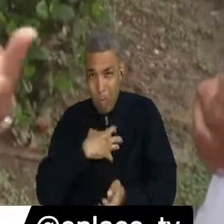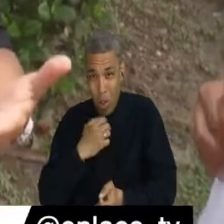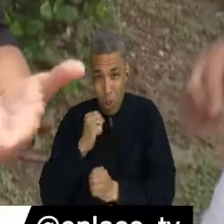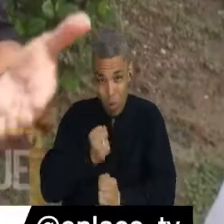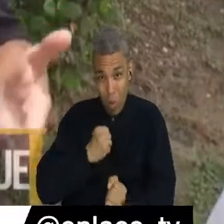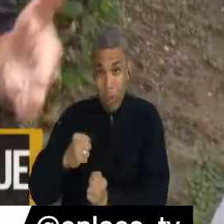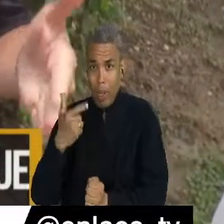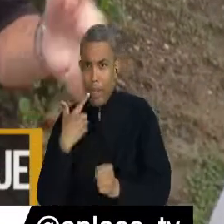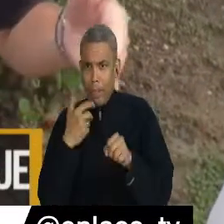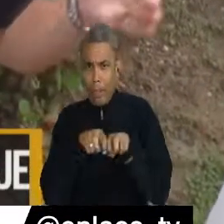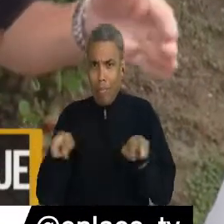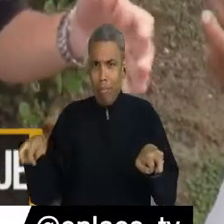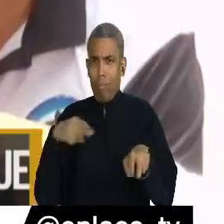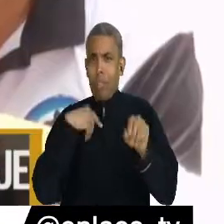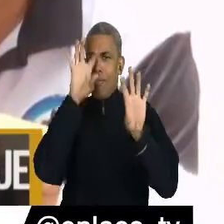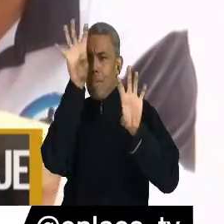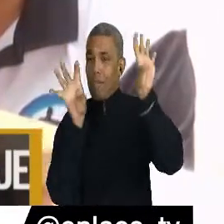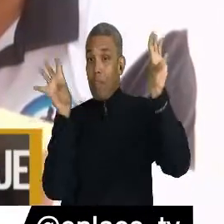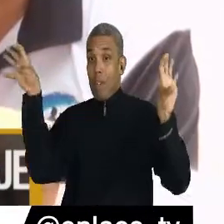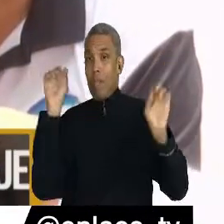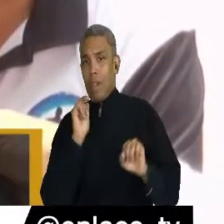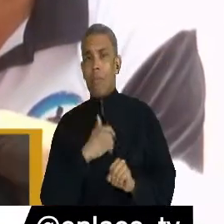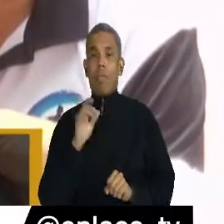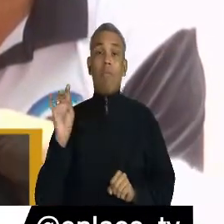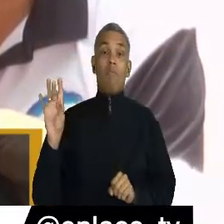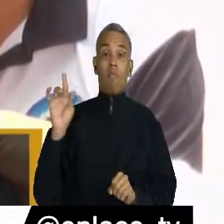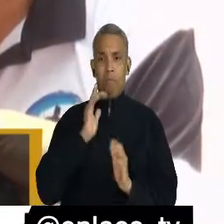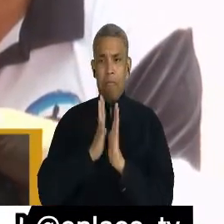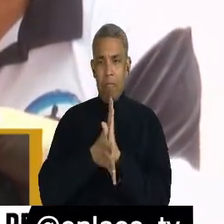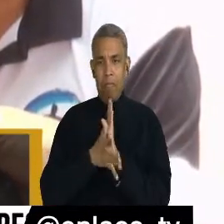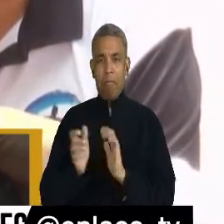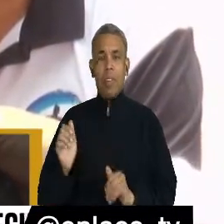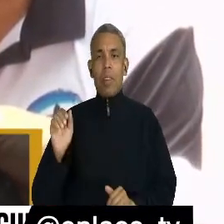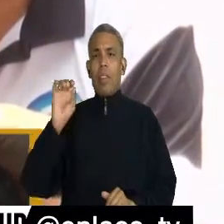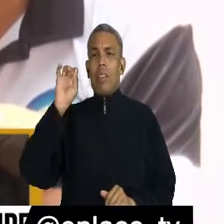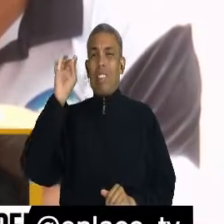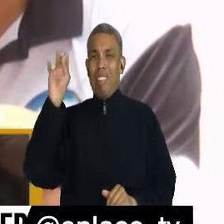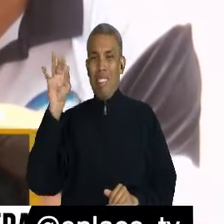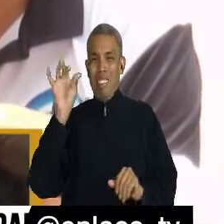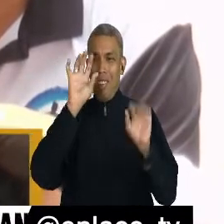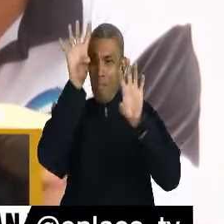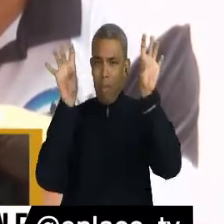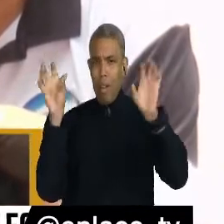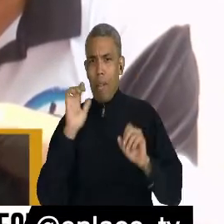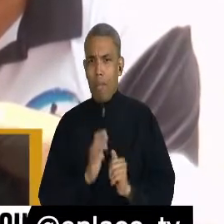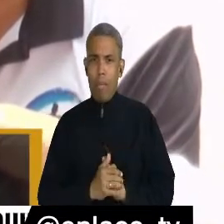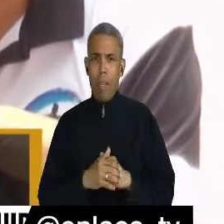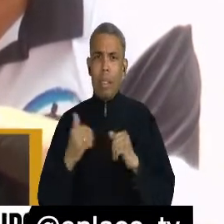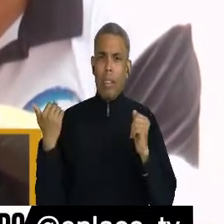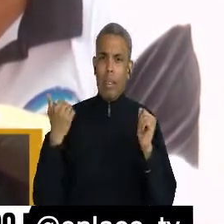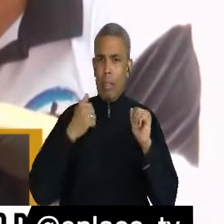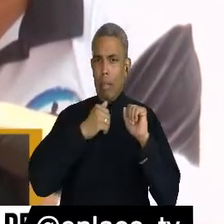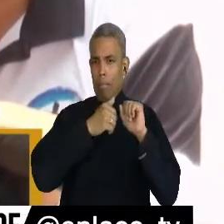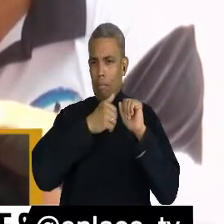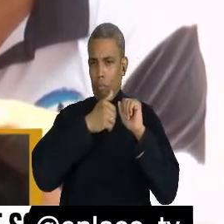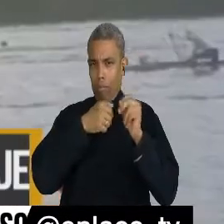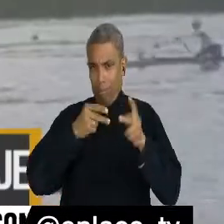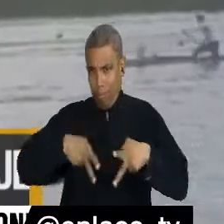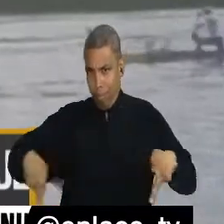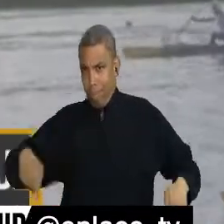juez internacional. Fuimos 15 jueces nacionales e internacionales, nacionales fuimos 11 y 4 internacionales de